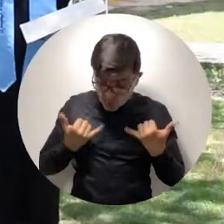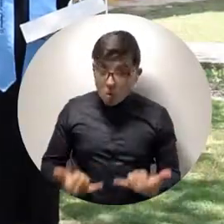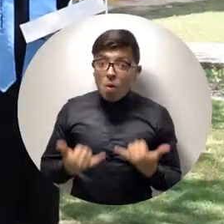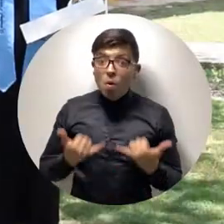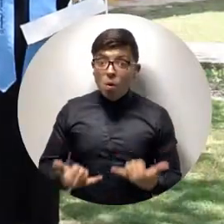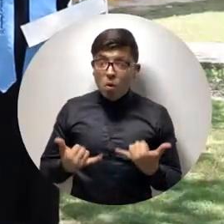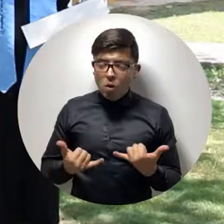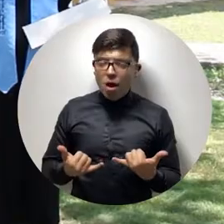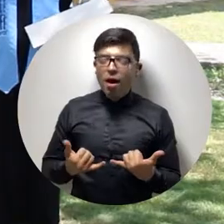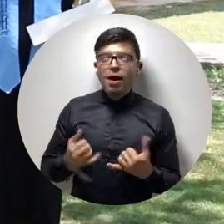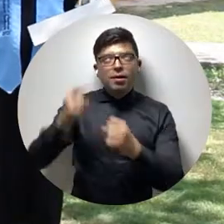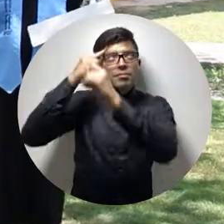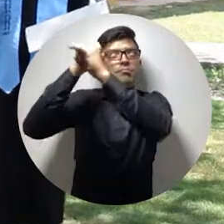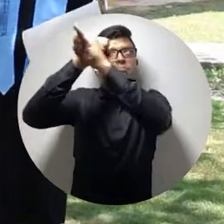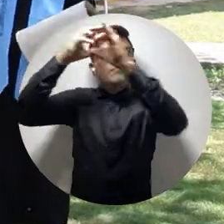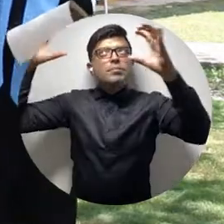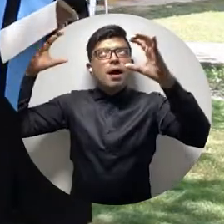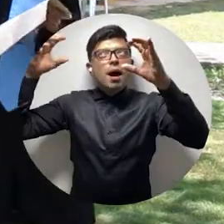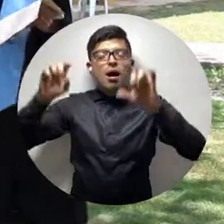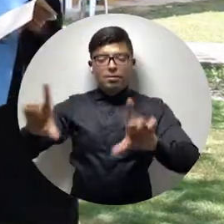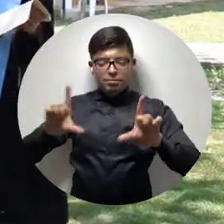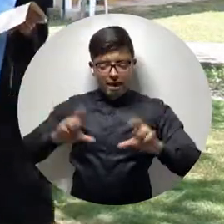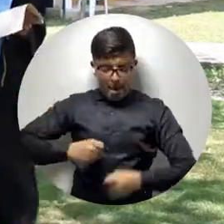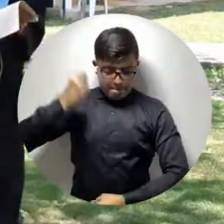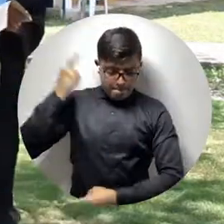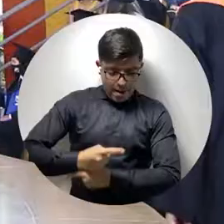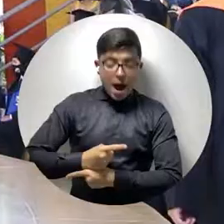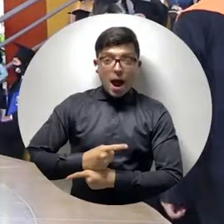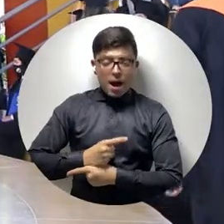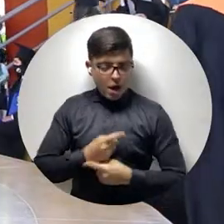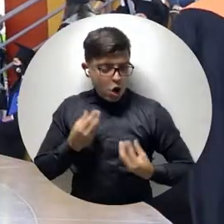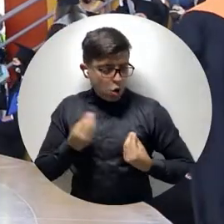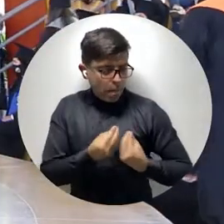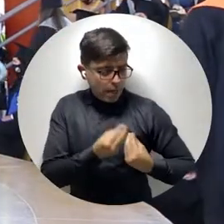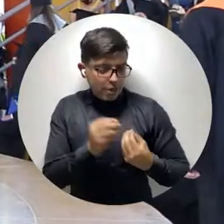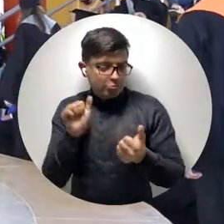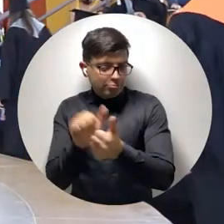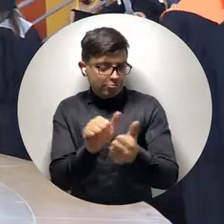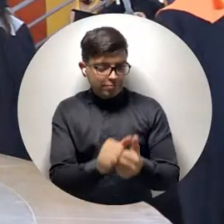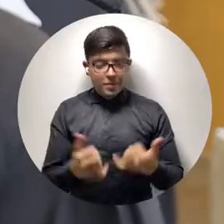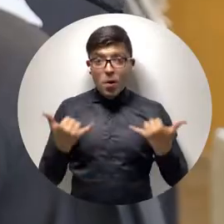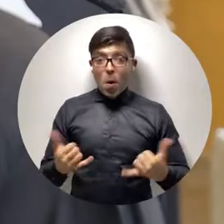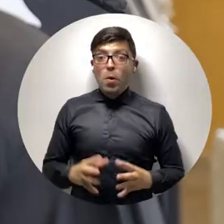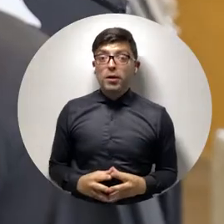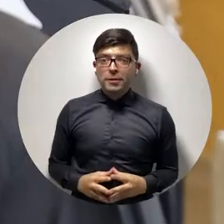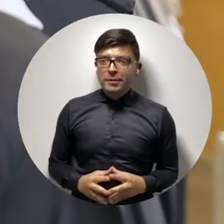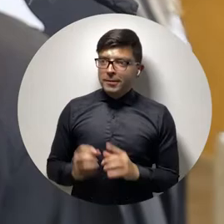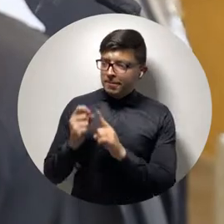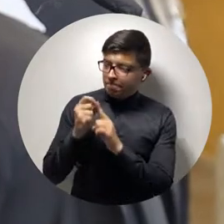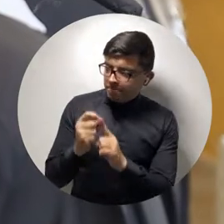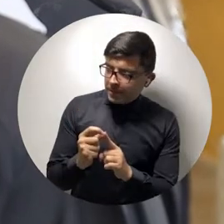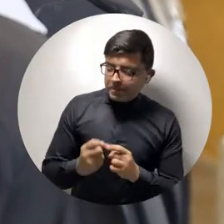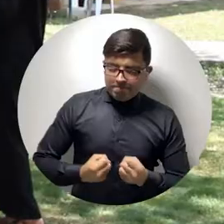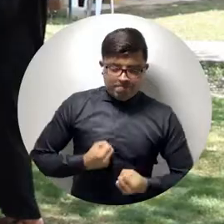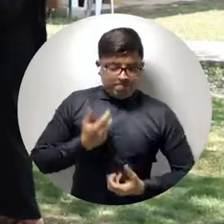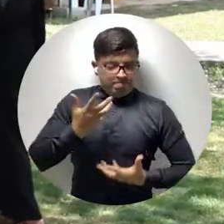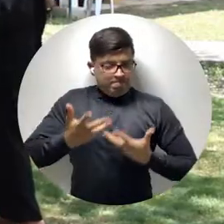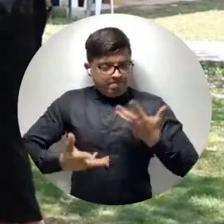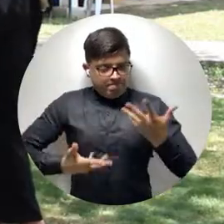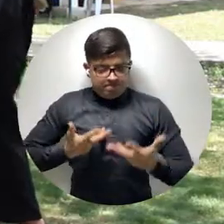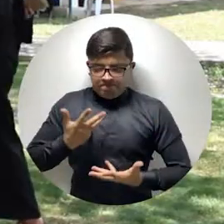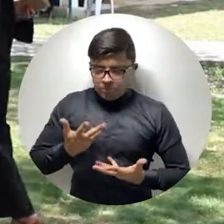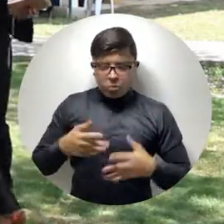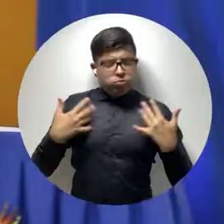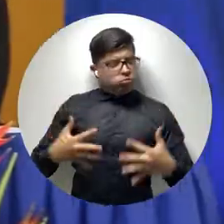hoy podamos obtener este título y hacer este sueño realidad en compañía de todos nuestros compañeros. Creo que las palabras son